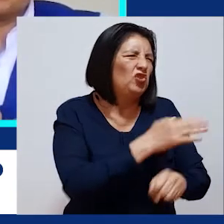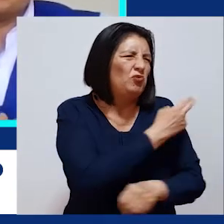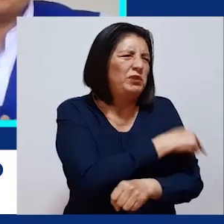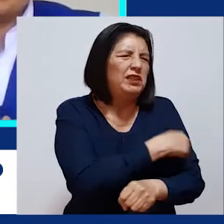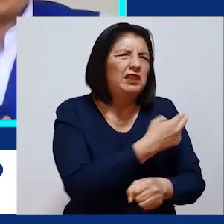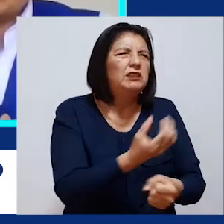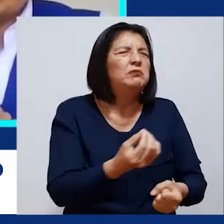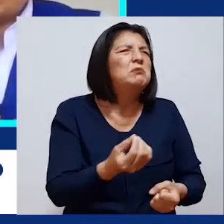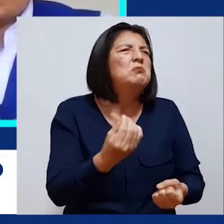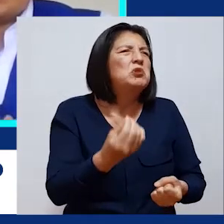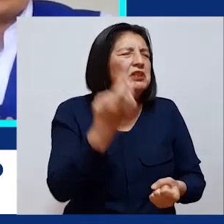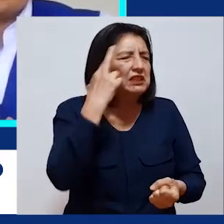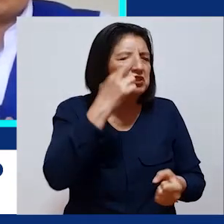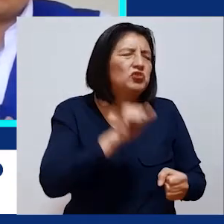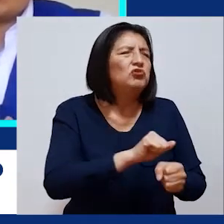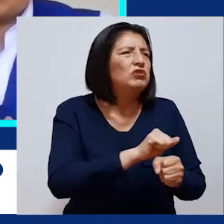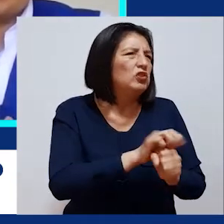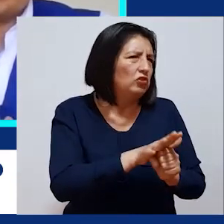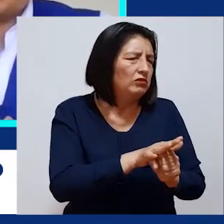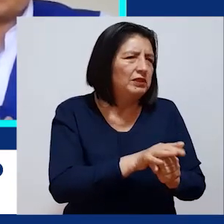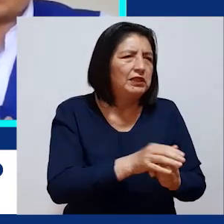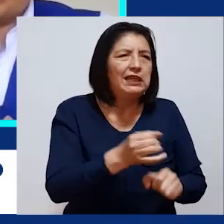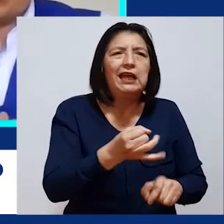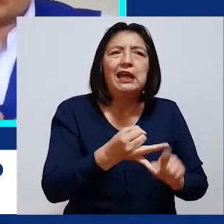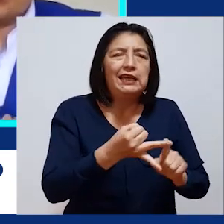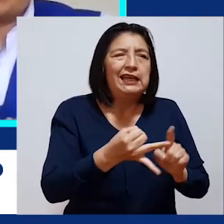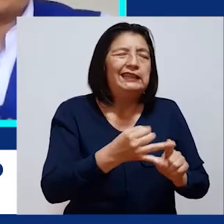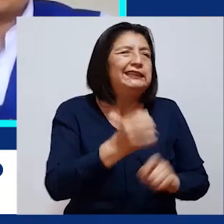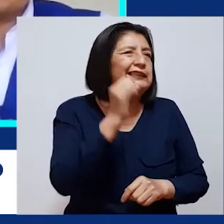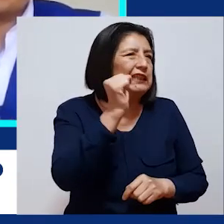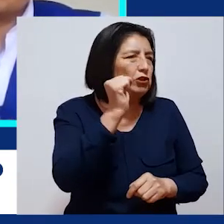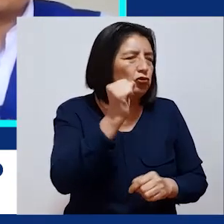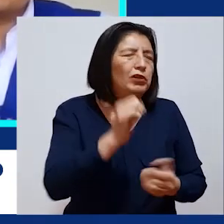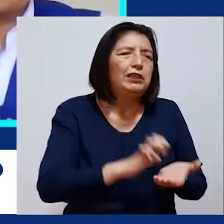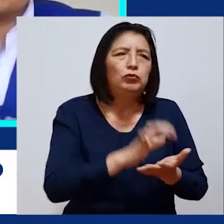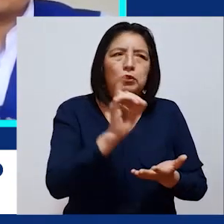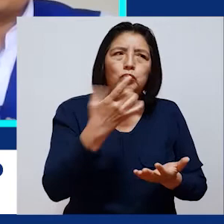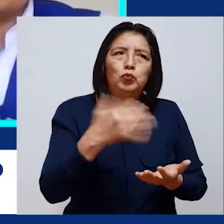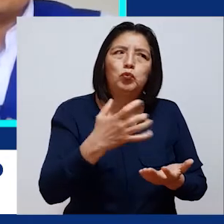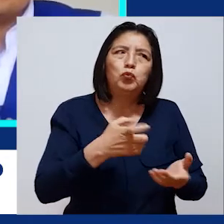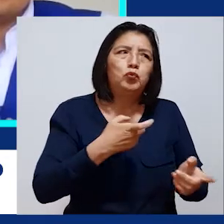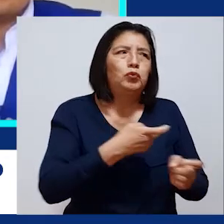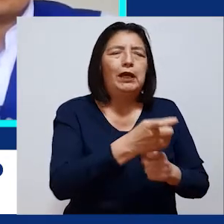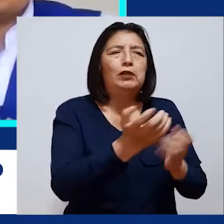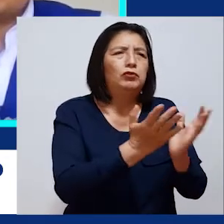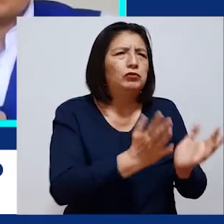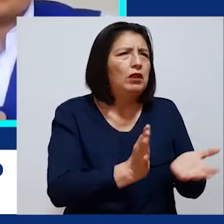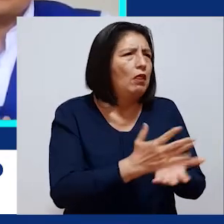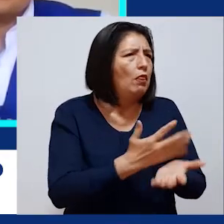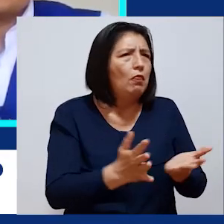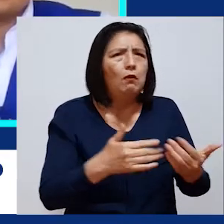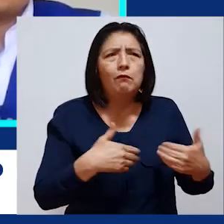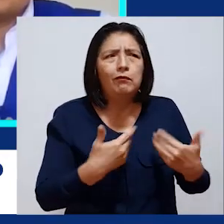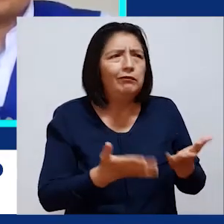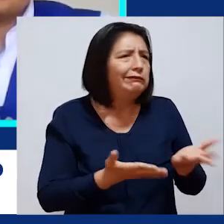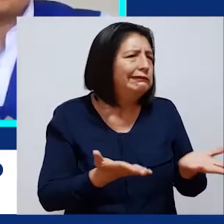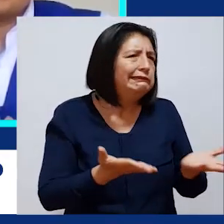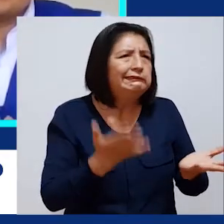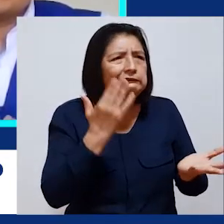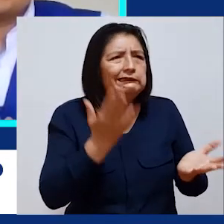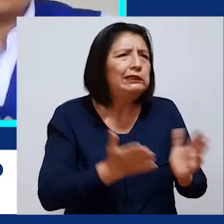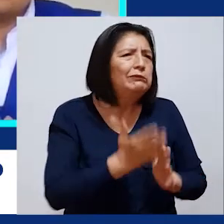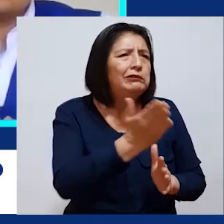el coronavirus, y el derecho a la educación fue otro de los derechos que afectó a los estudiantes, que en muchos casos no encontraban